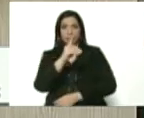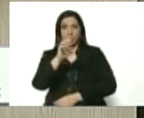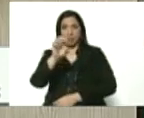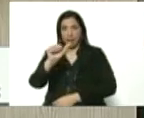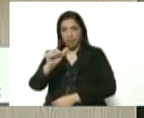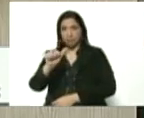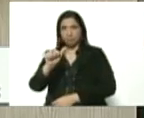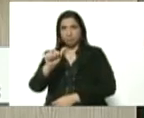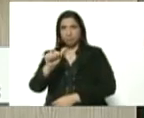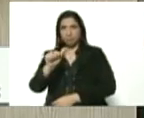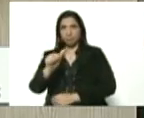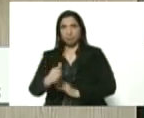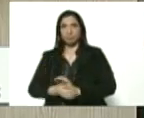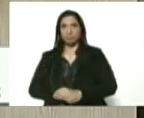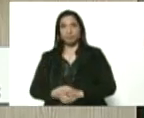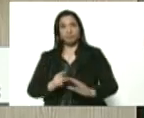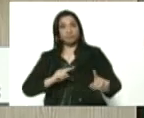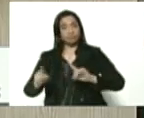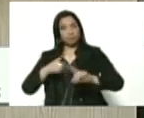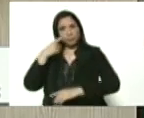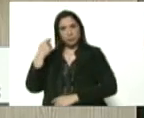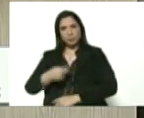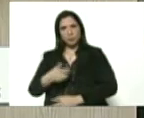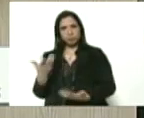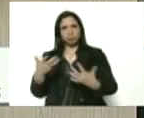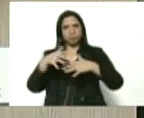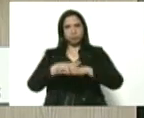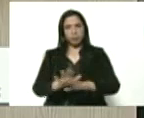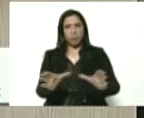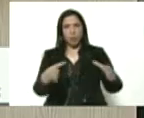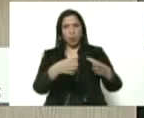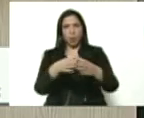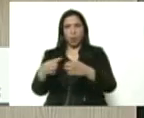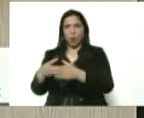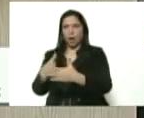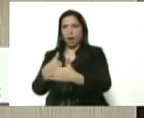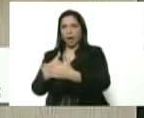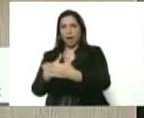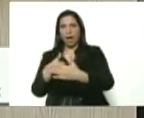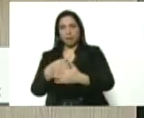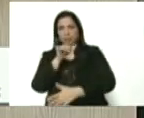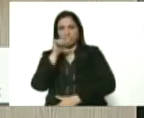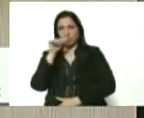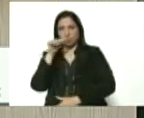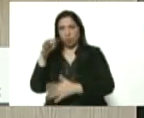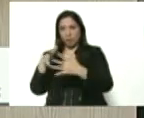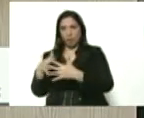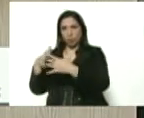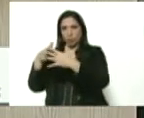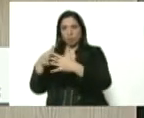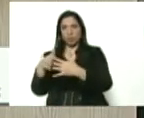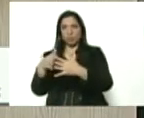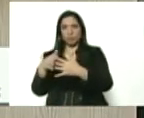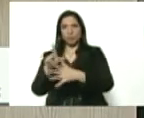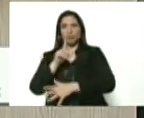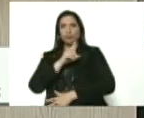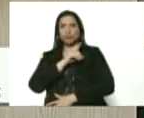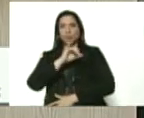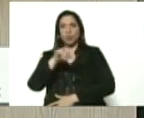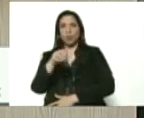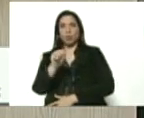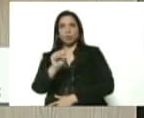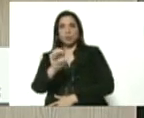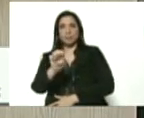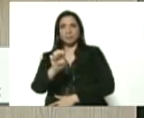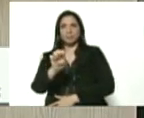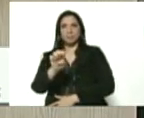común en las acciones que ejerce la Oficina Antidroga de los Estados Unidos de Norteamérica, denominado José